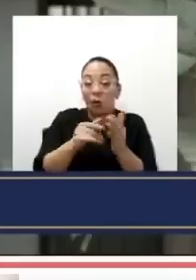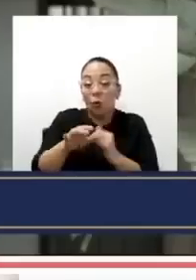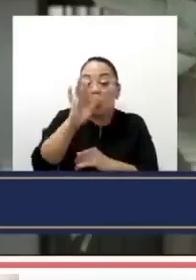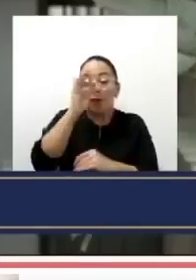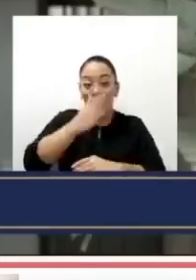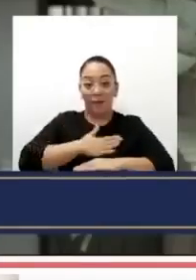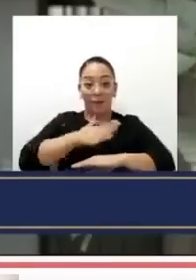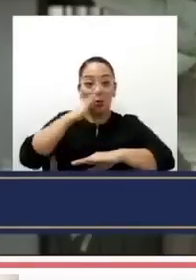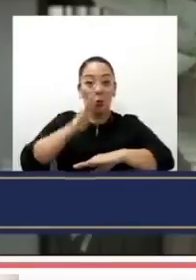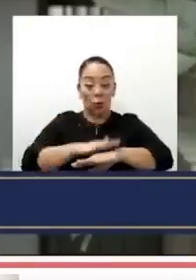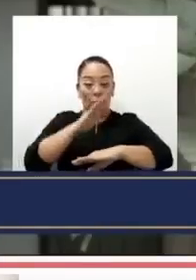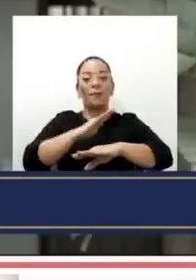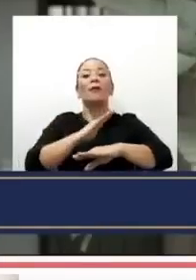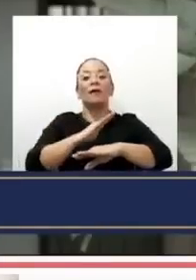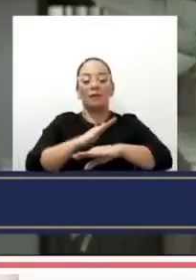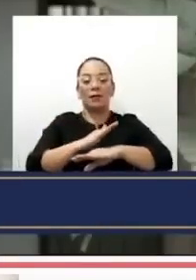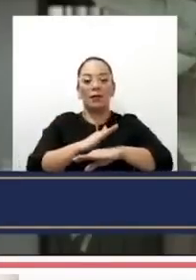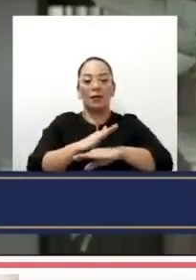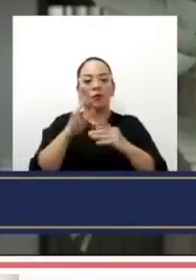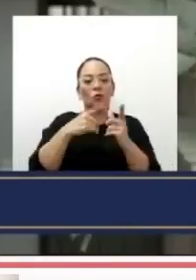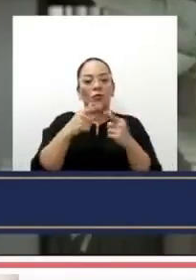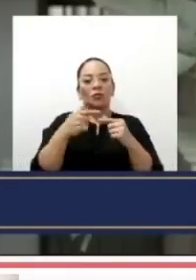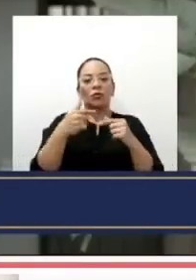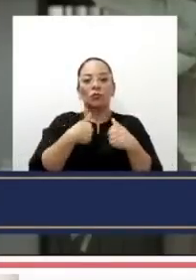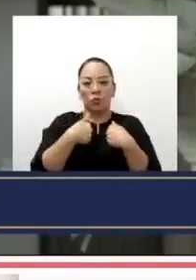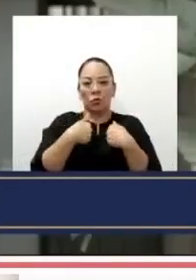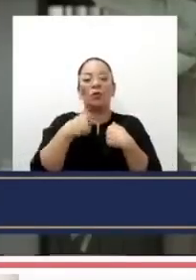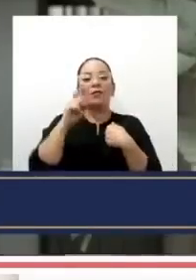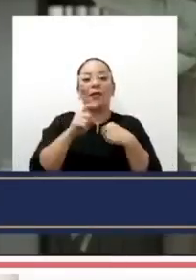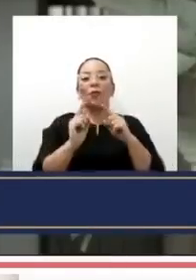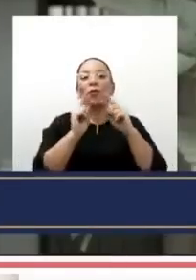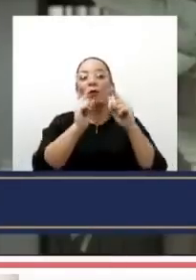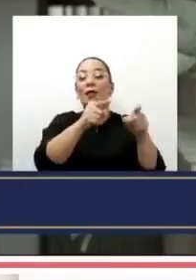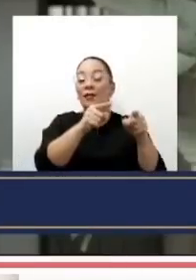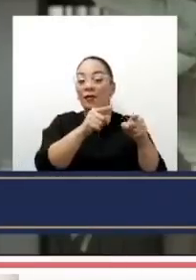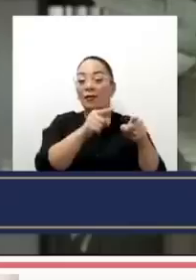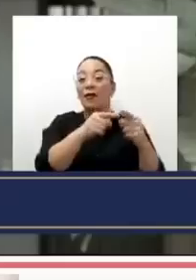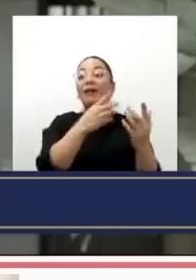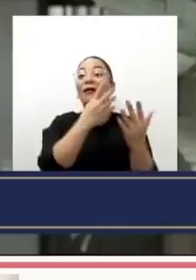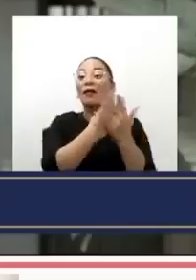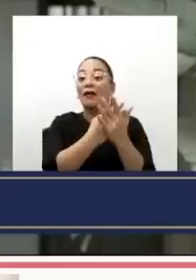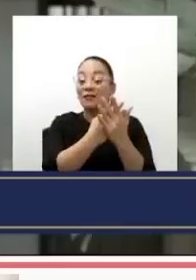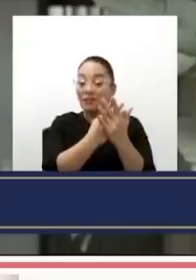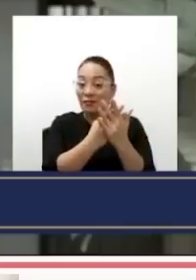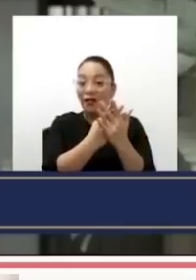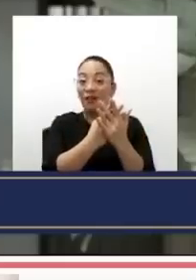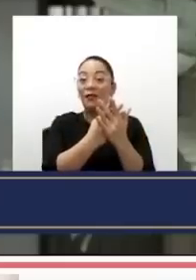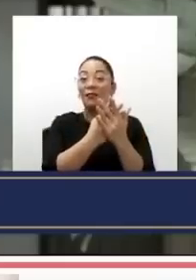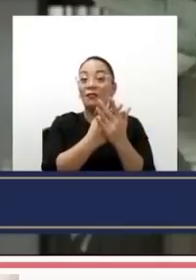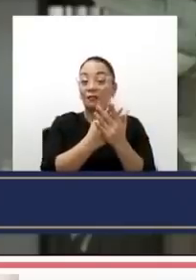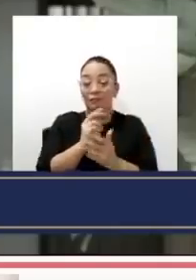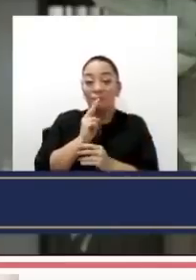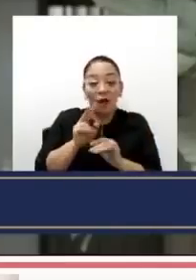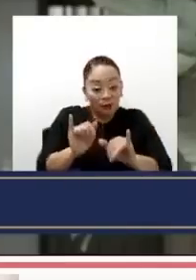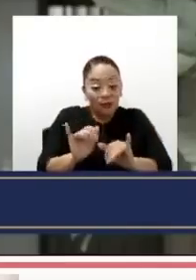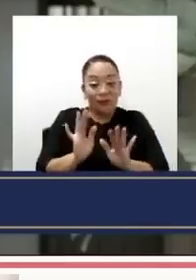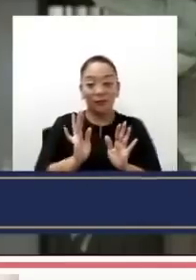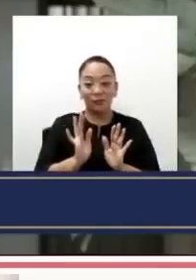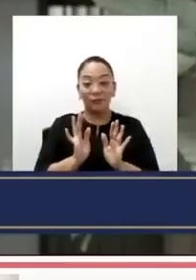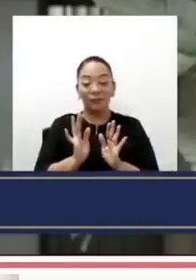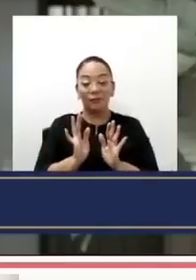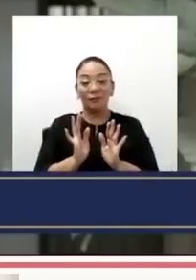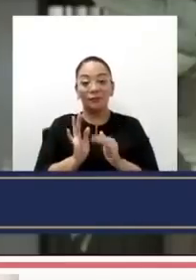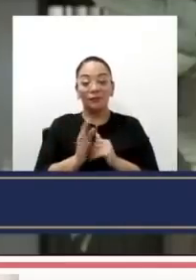culpable, yo tendría que pasar tiempo en la cárcel. Así es.